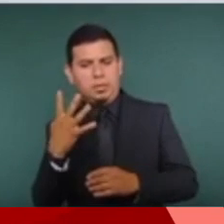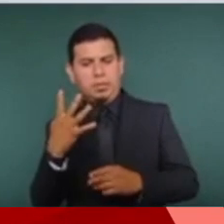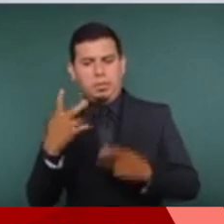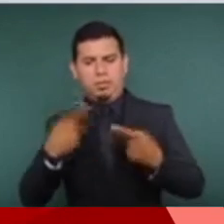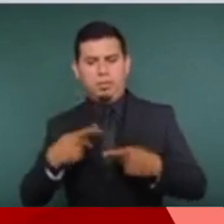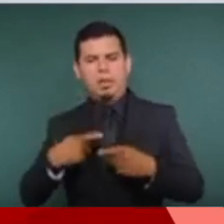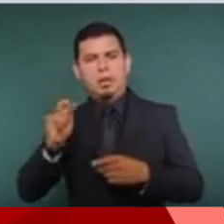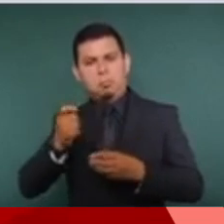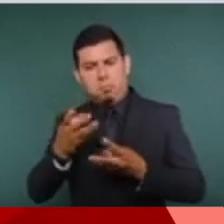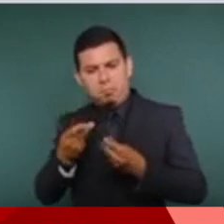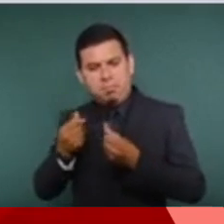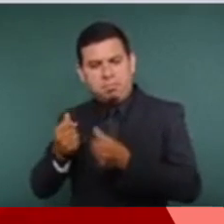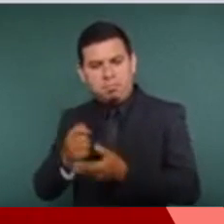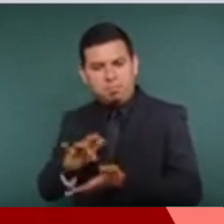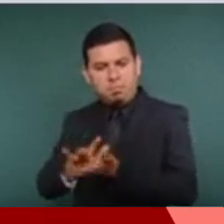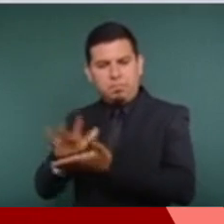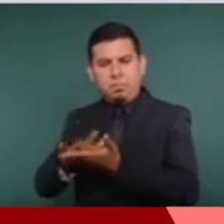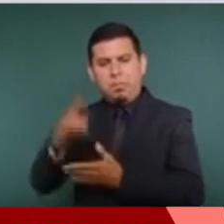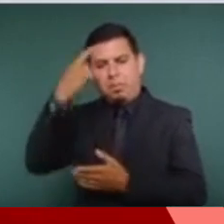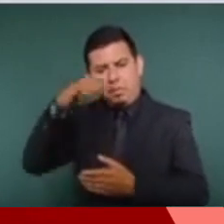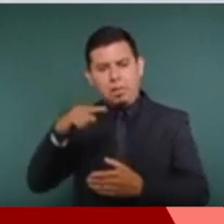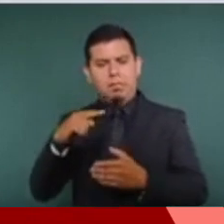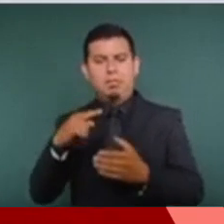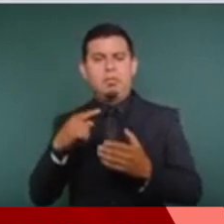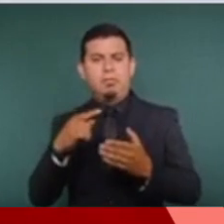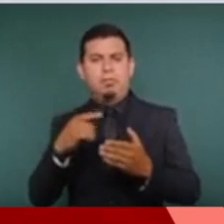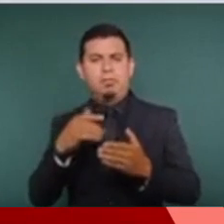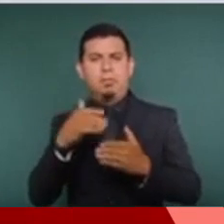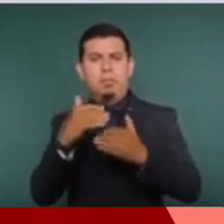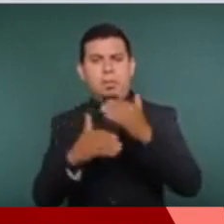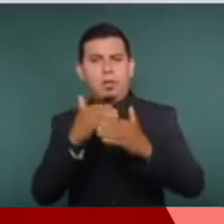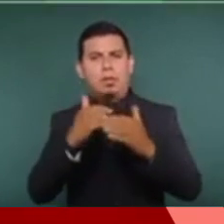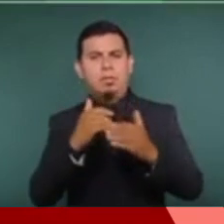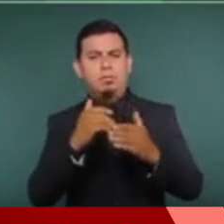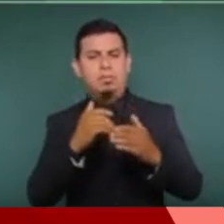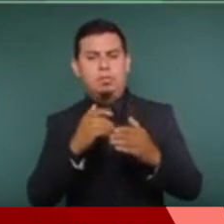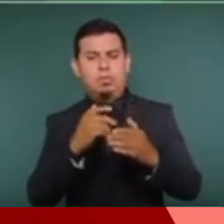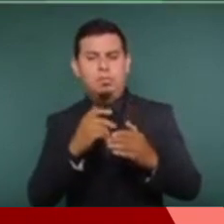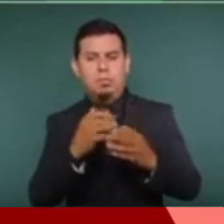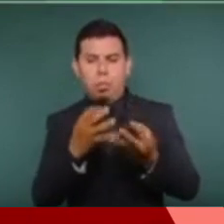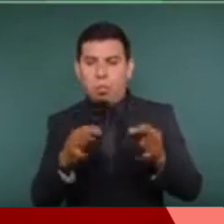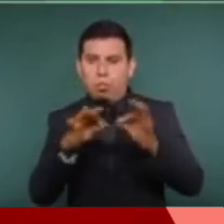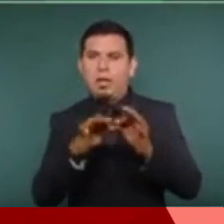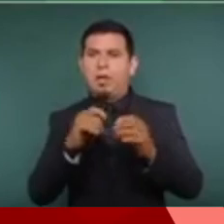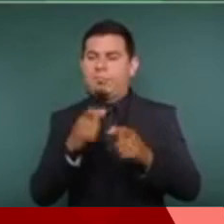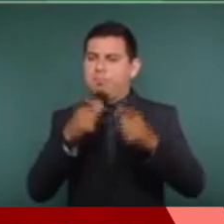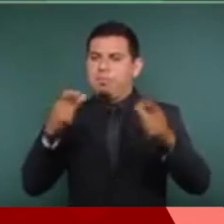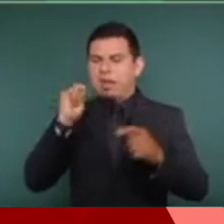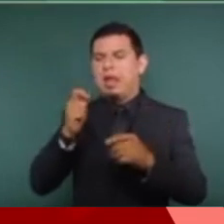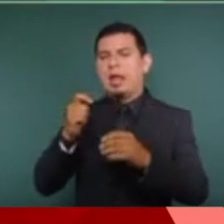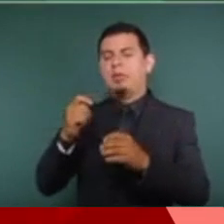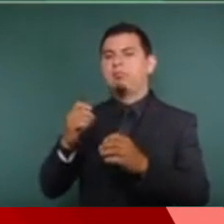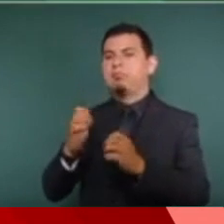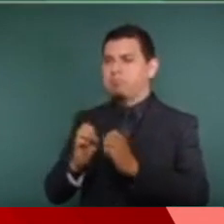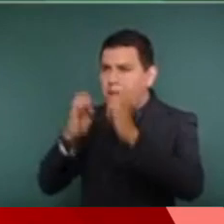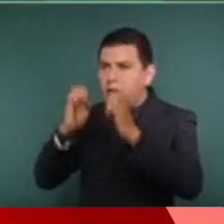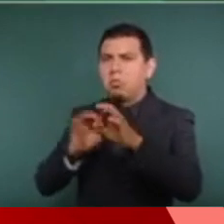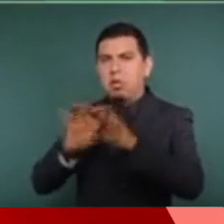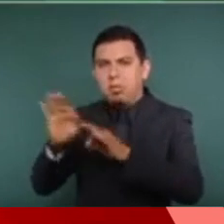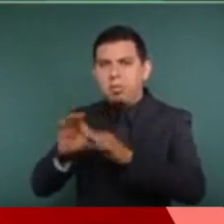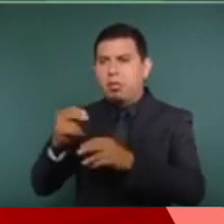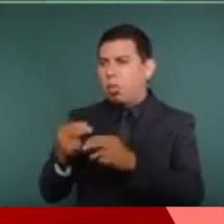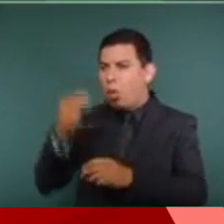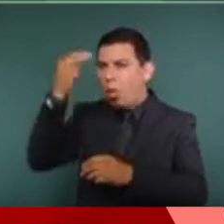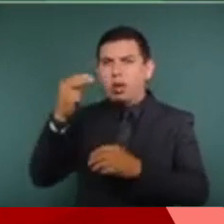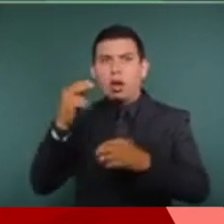Libre Comercio y permitió arrancar unas rachas de crecimiento más importantes de crecimiento sostenido en el norte